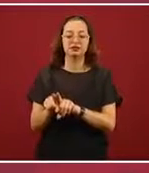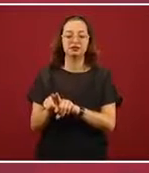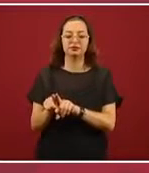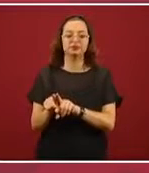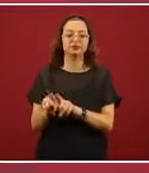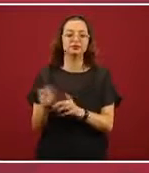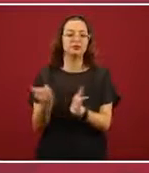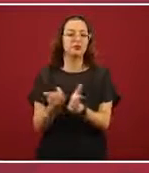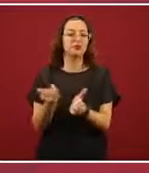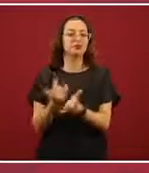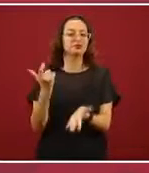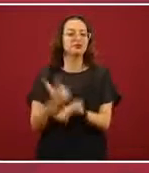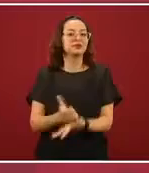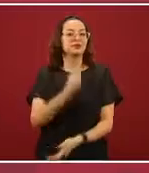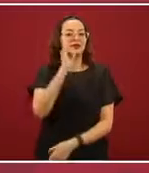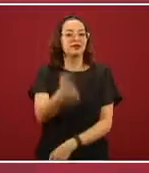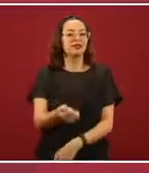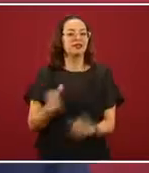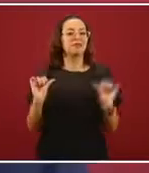no pagaban los impuestos.